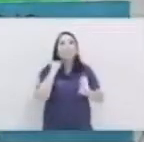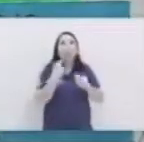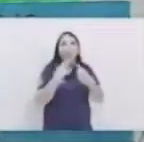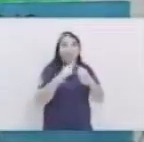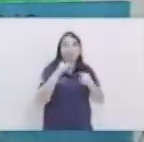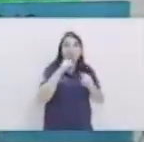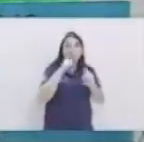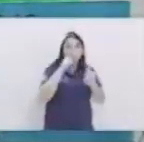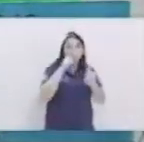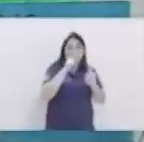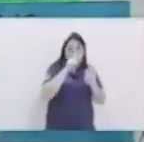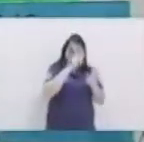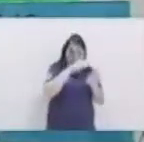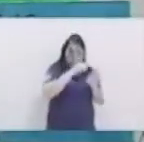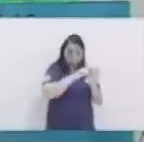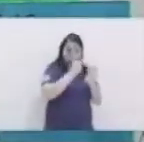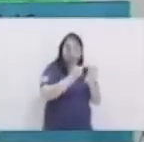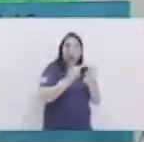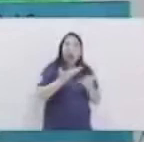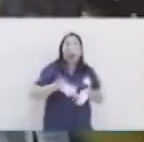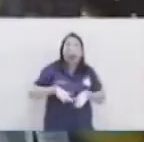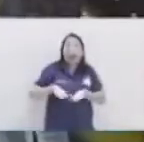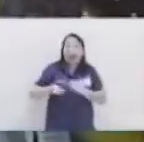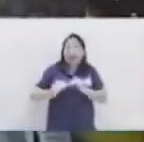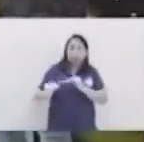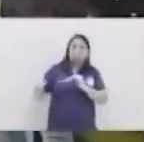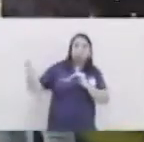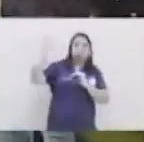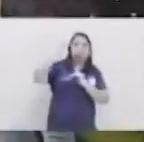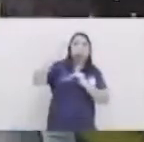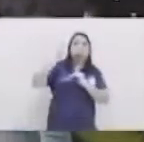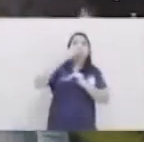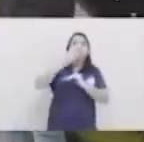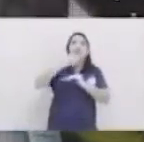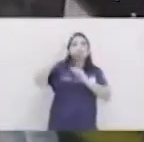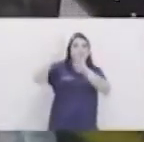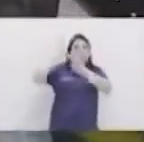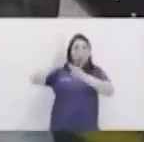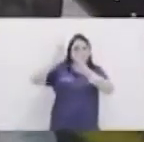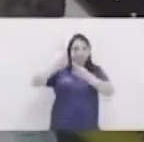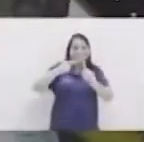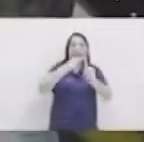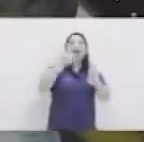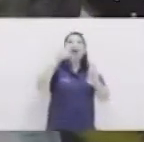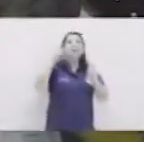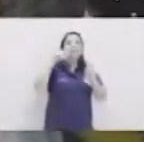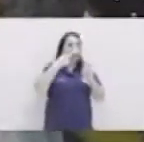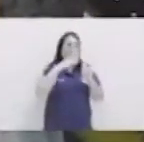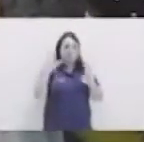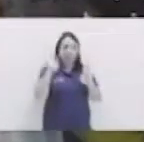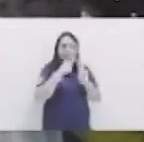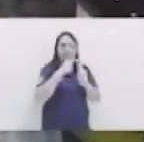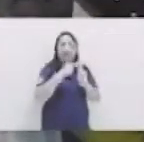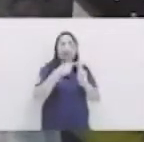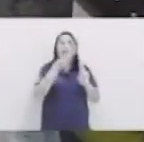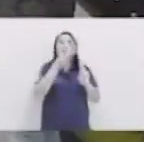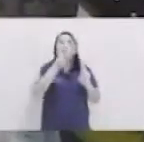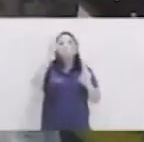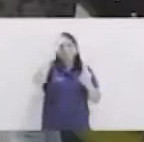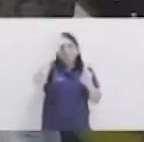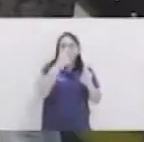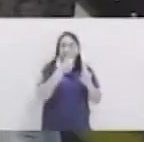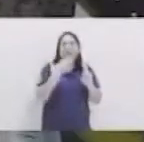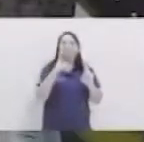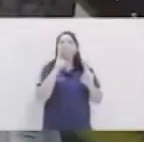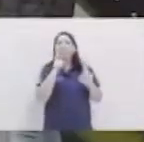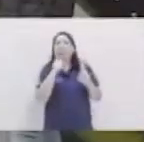Exaltaban a los dioses y a los héroes. Luego tenemos la literatura maya. El periodo que tiene más grandeza de la